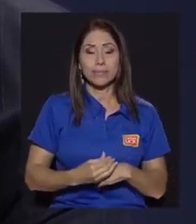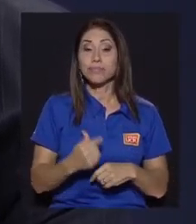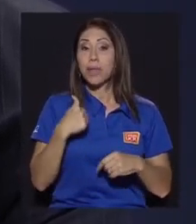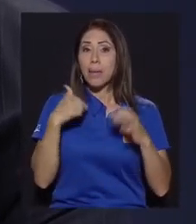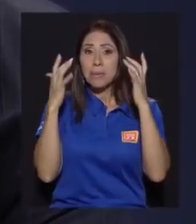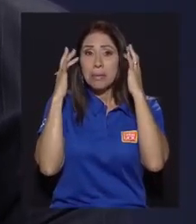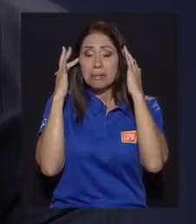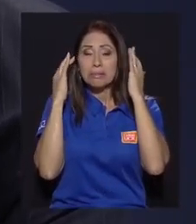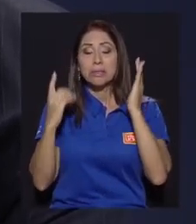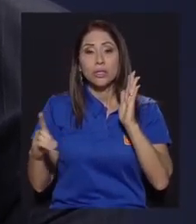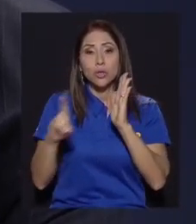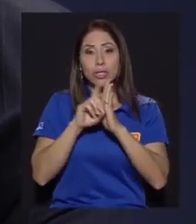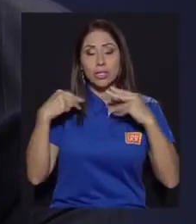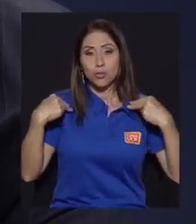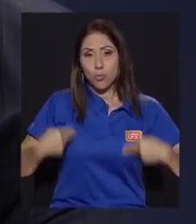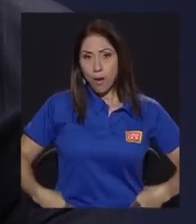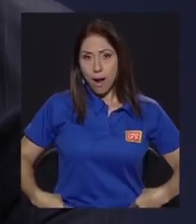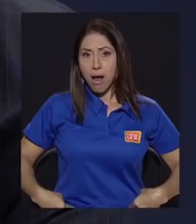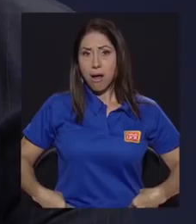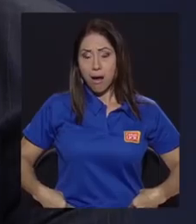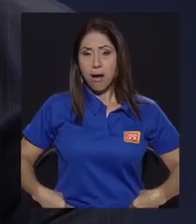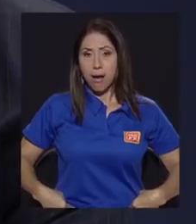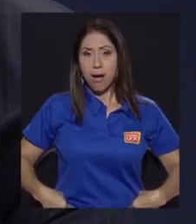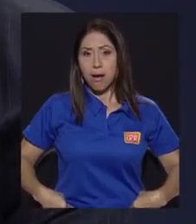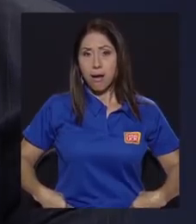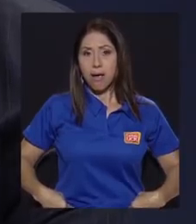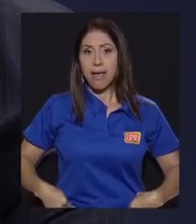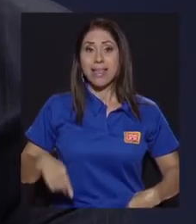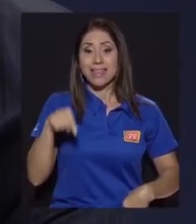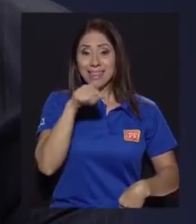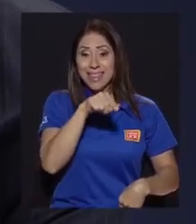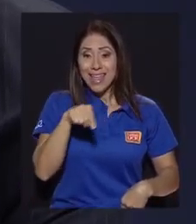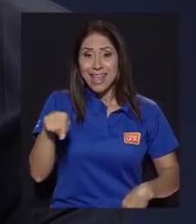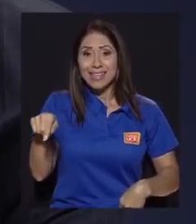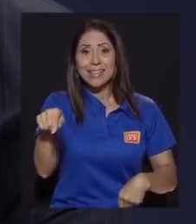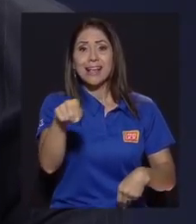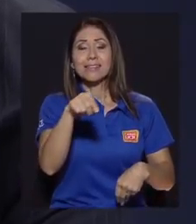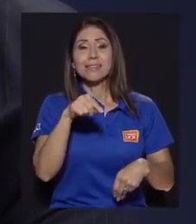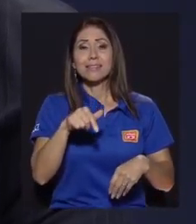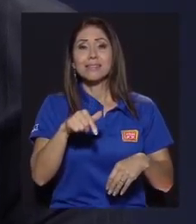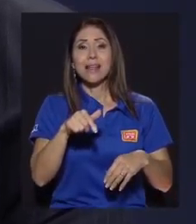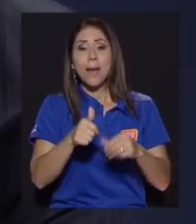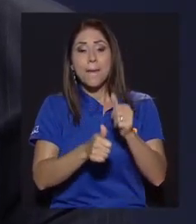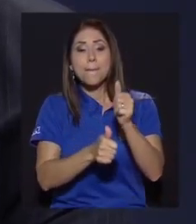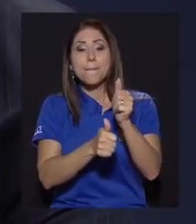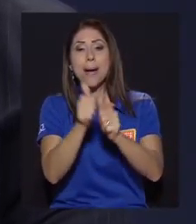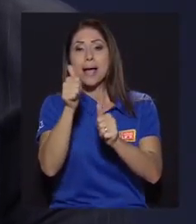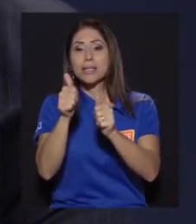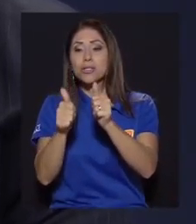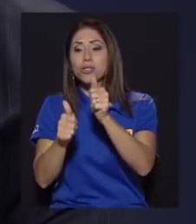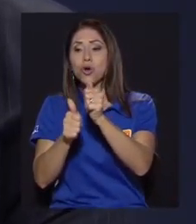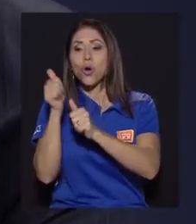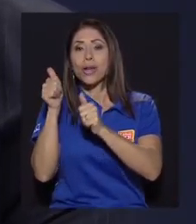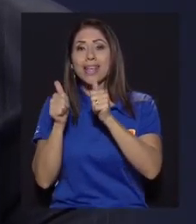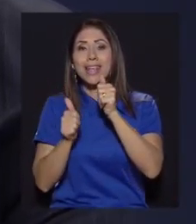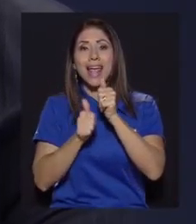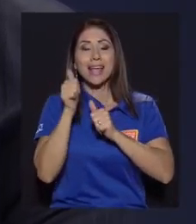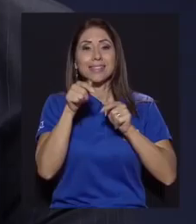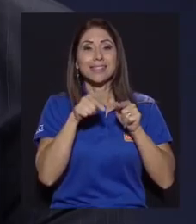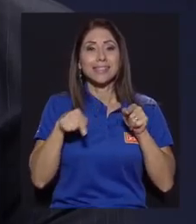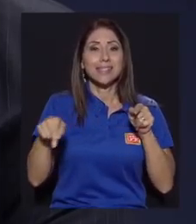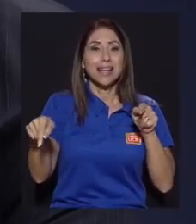preocupan los derechos humanos de esas mayorías que están al margen